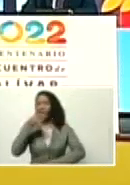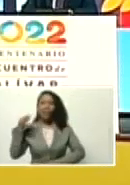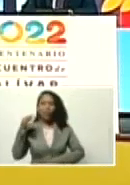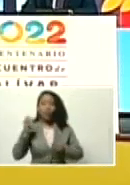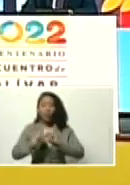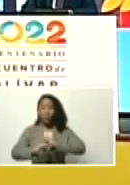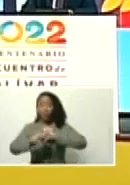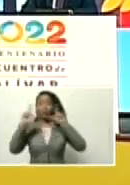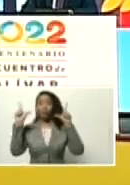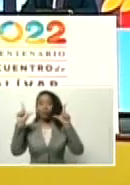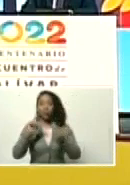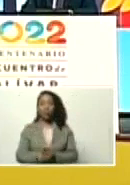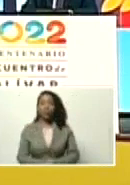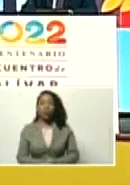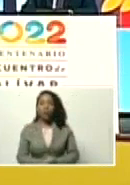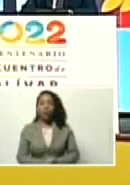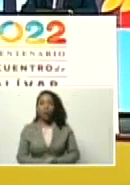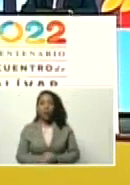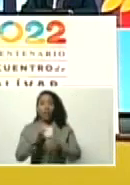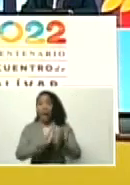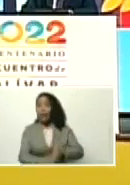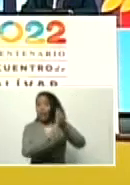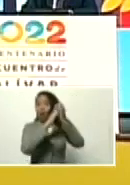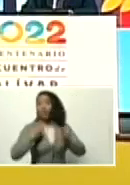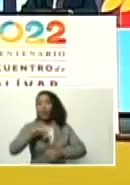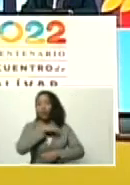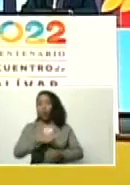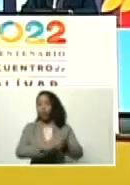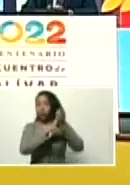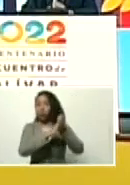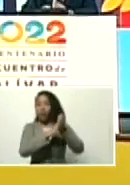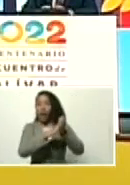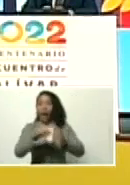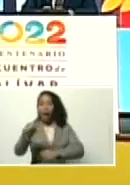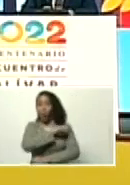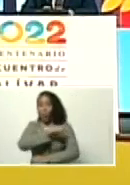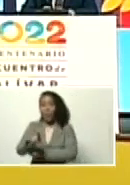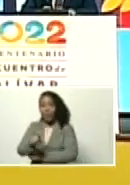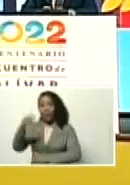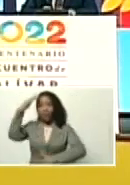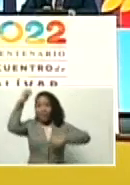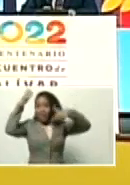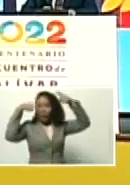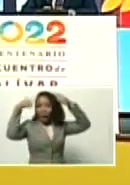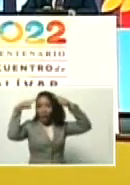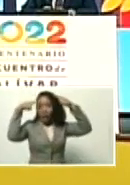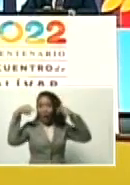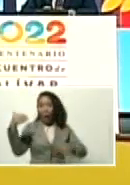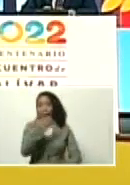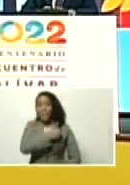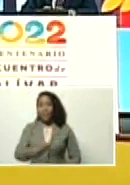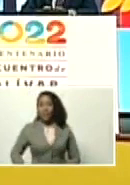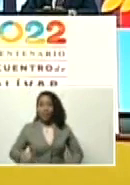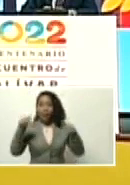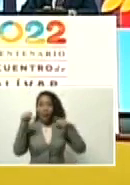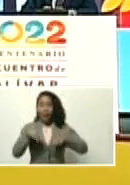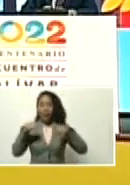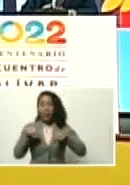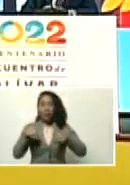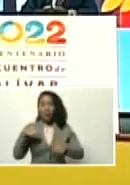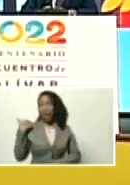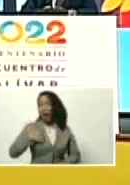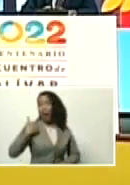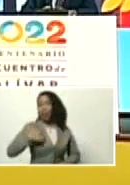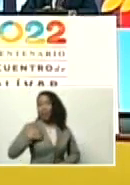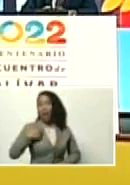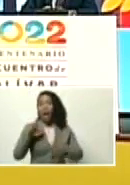maravilloso que encabezaron nuestros líderes, el comandante Hugo Chávez, el presidente Néstor Kirchner y